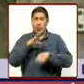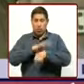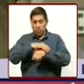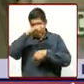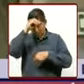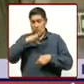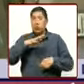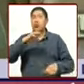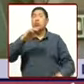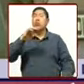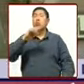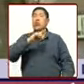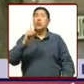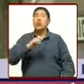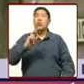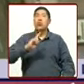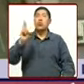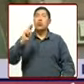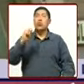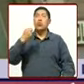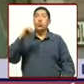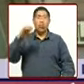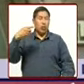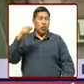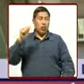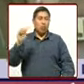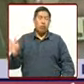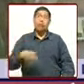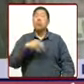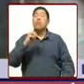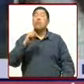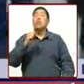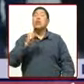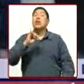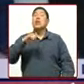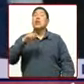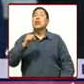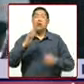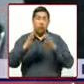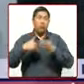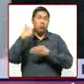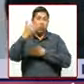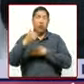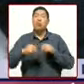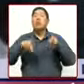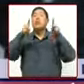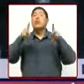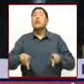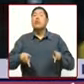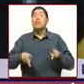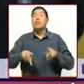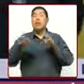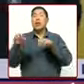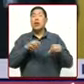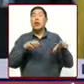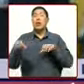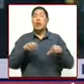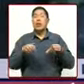señor Juan José Zúñiga Macías. La siguiente persona que ha